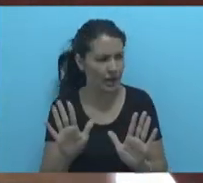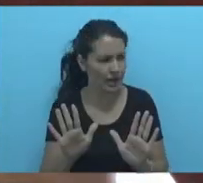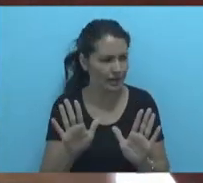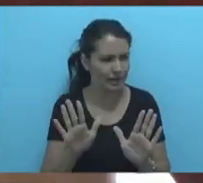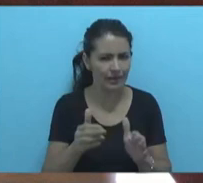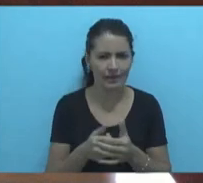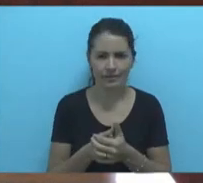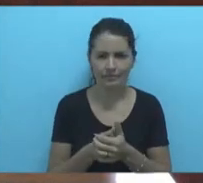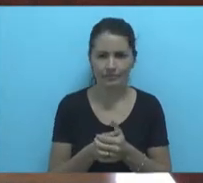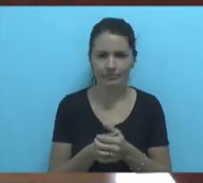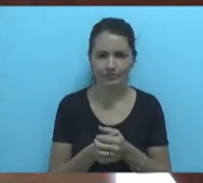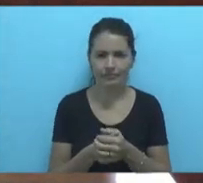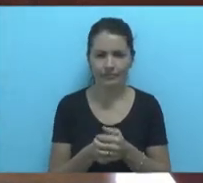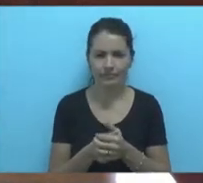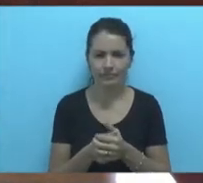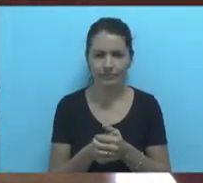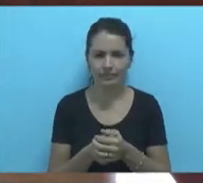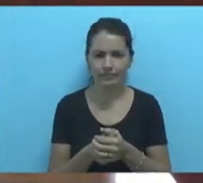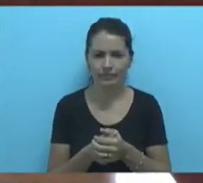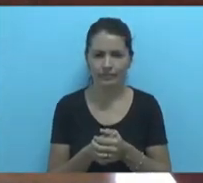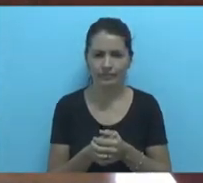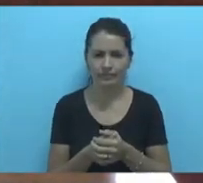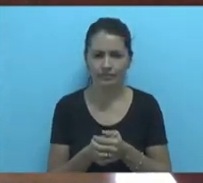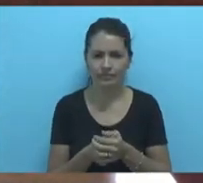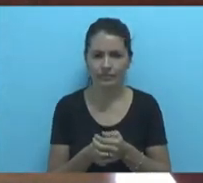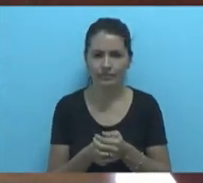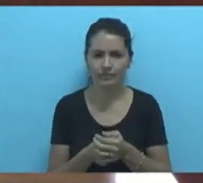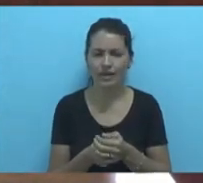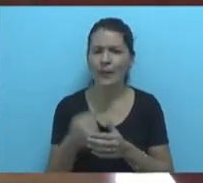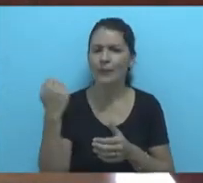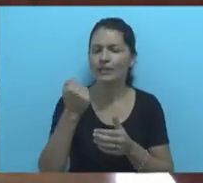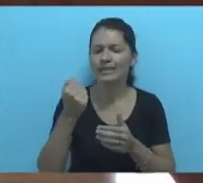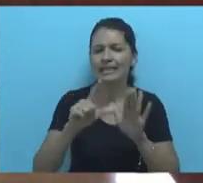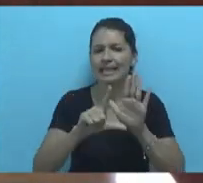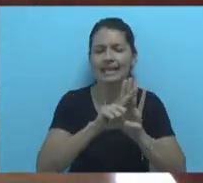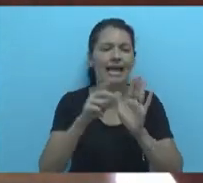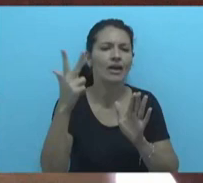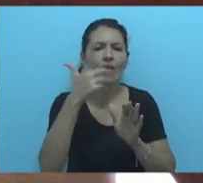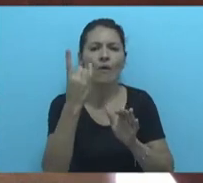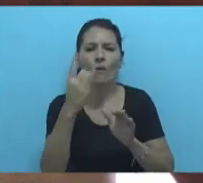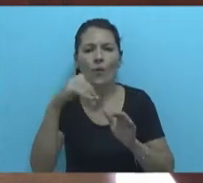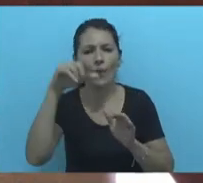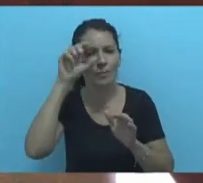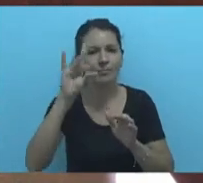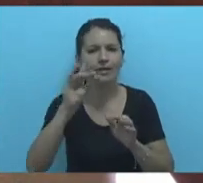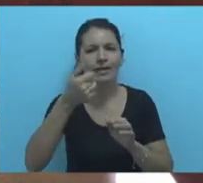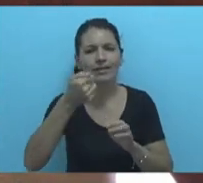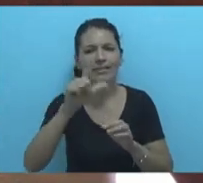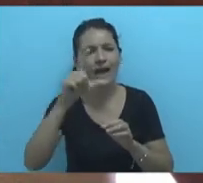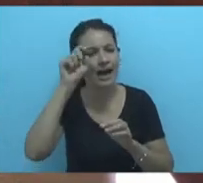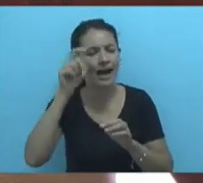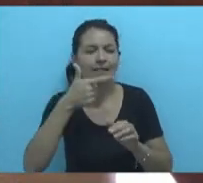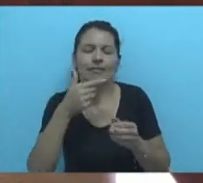solamente de nuestro bloque, sino de las otras fuerzas políticas, respecto de la importancia de la ley de humedales, por ejemplo. Se ha instalado